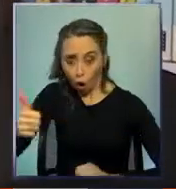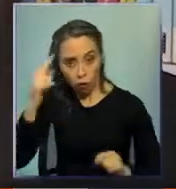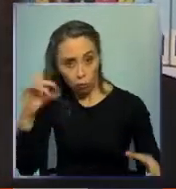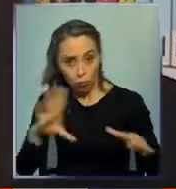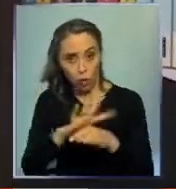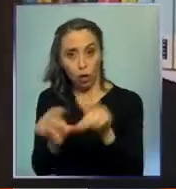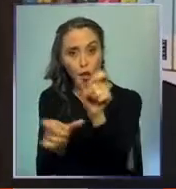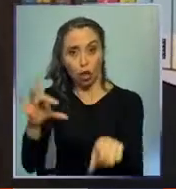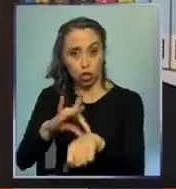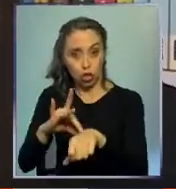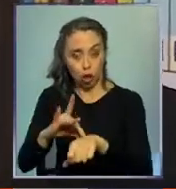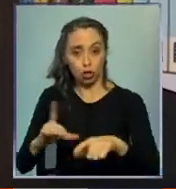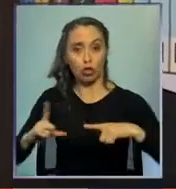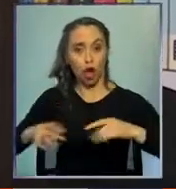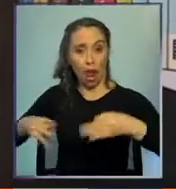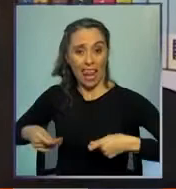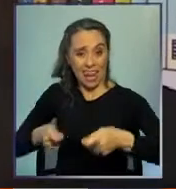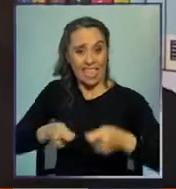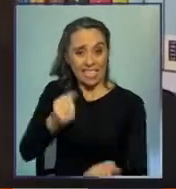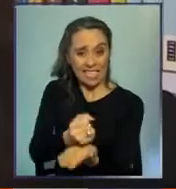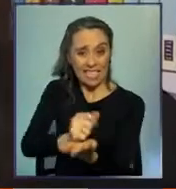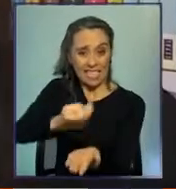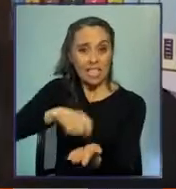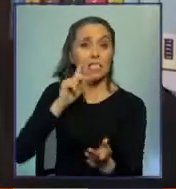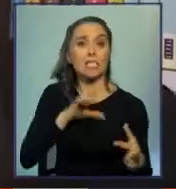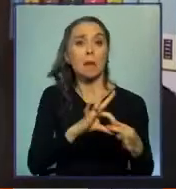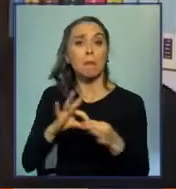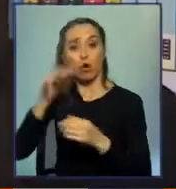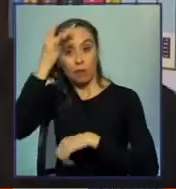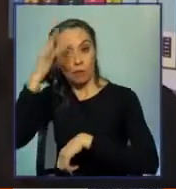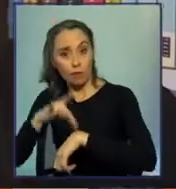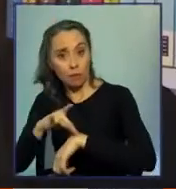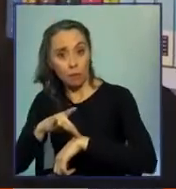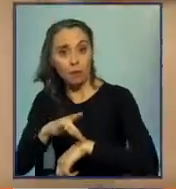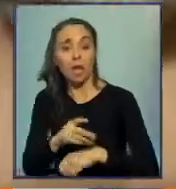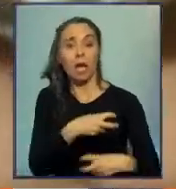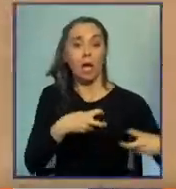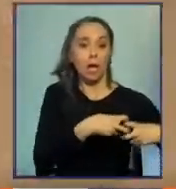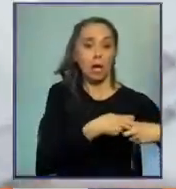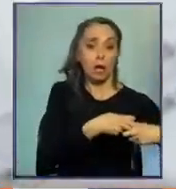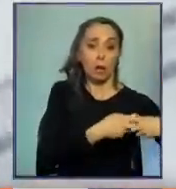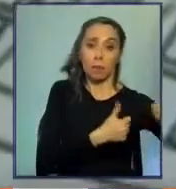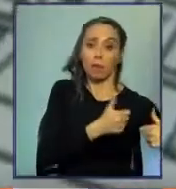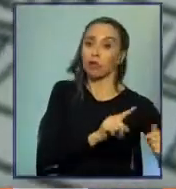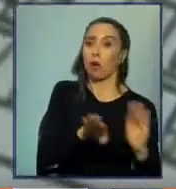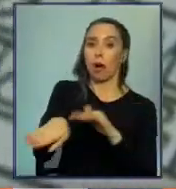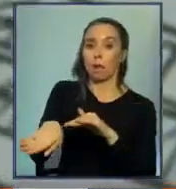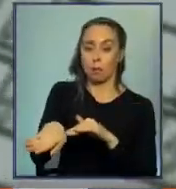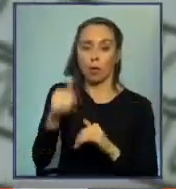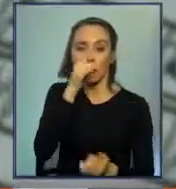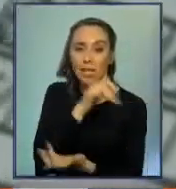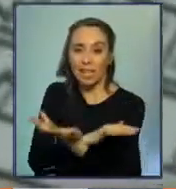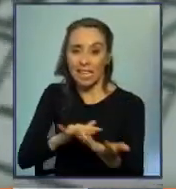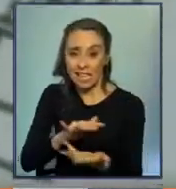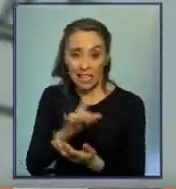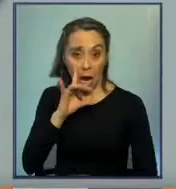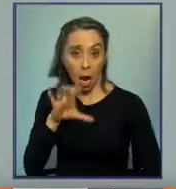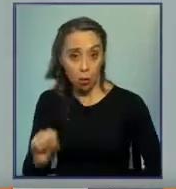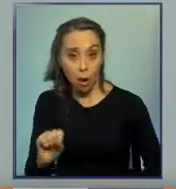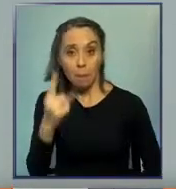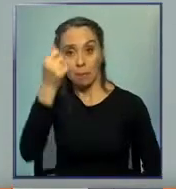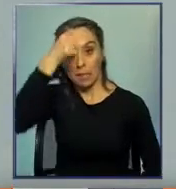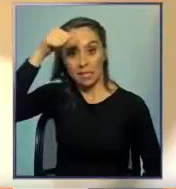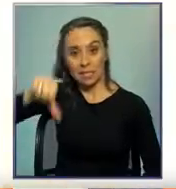que entregan licencias sin justificación clínica no pueden ser respaldados por nuestro colegio profesional. De haber irregularidades, la primera sanción viene